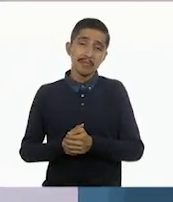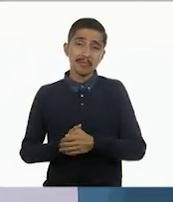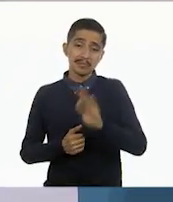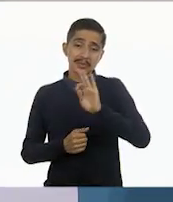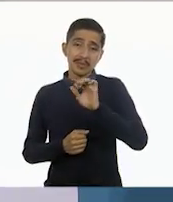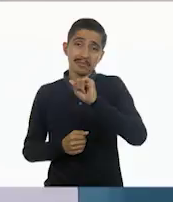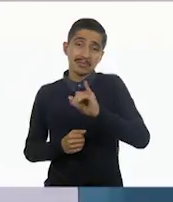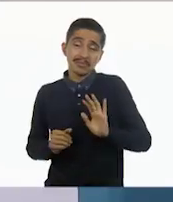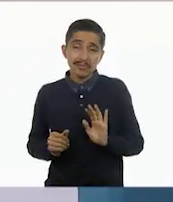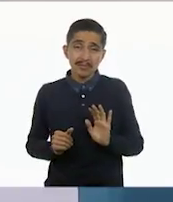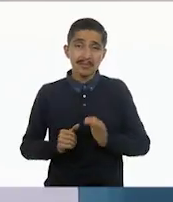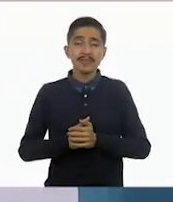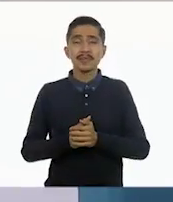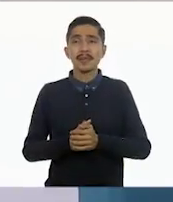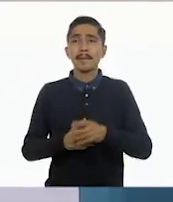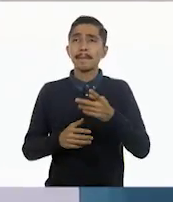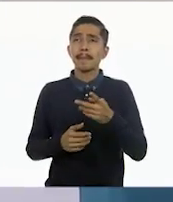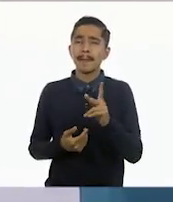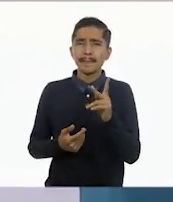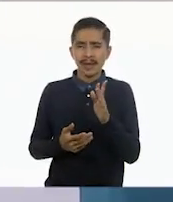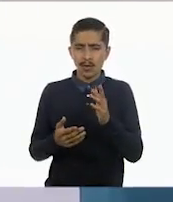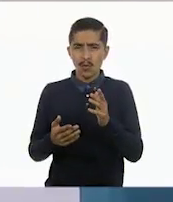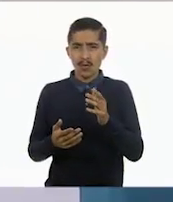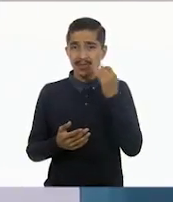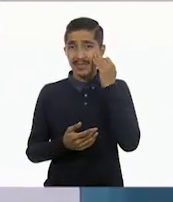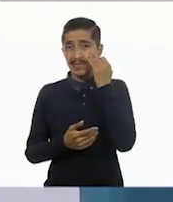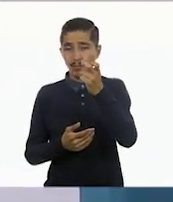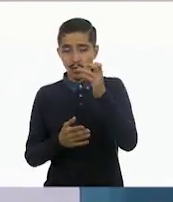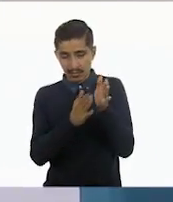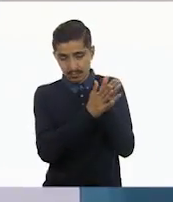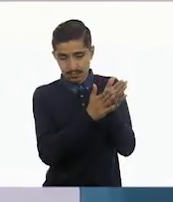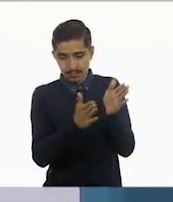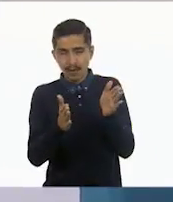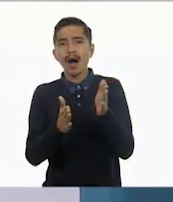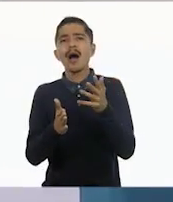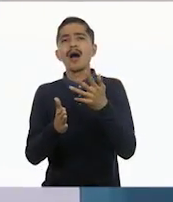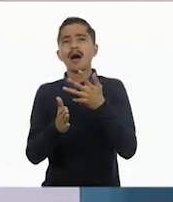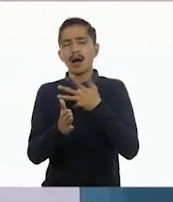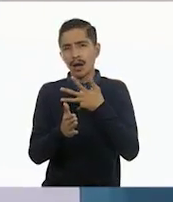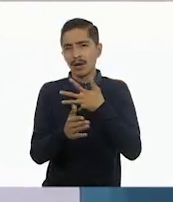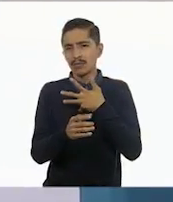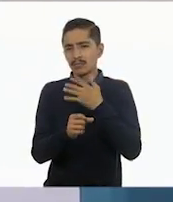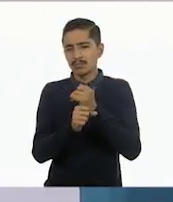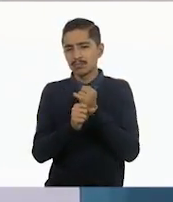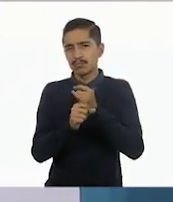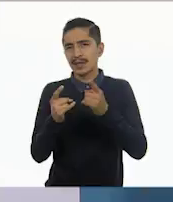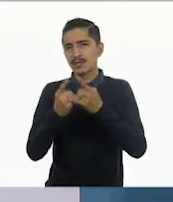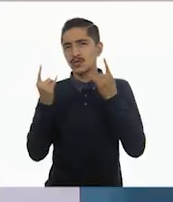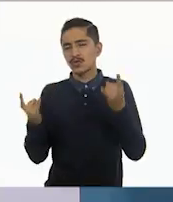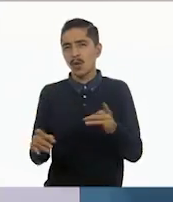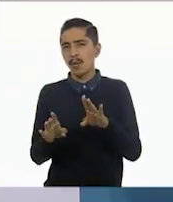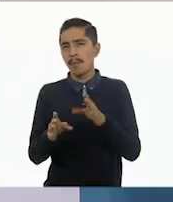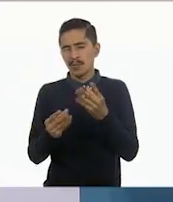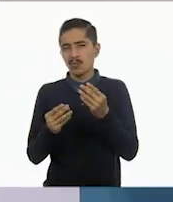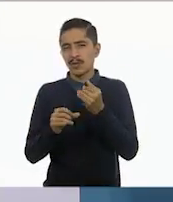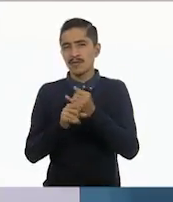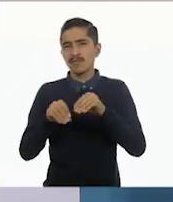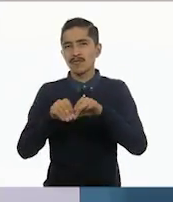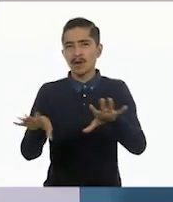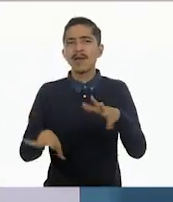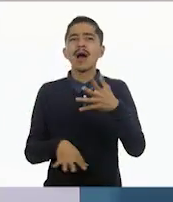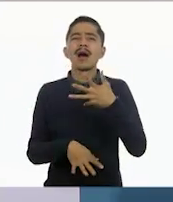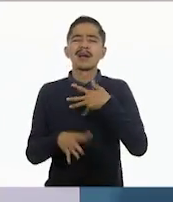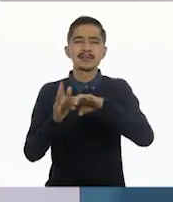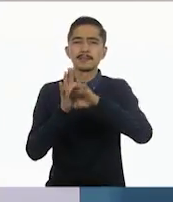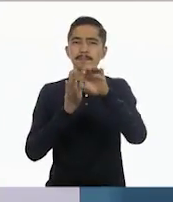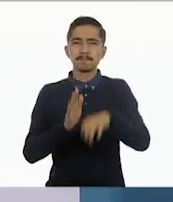así. Afortunadamente, para conocer este periodo contamos con varias fuentes de la época que nos pueden dar mucha información. Existen,